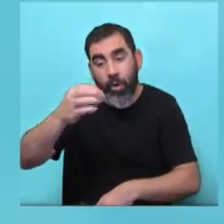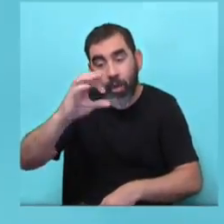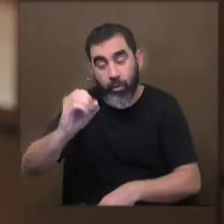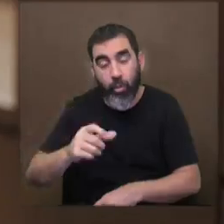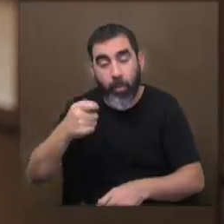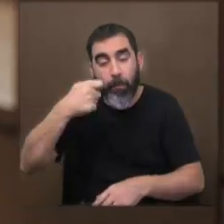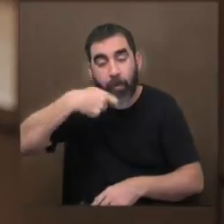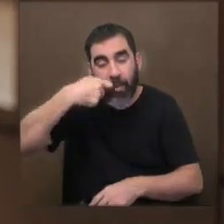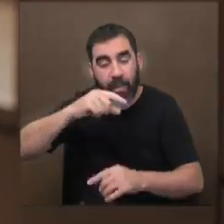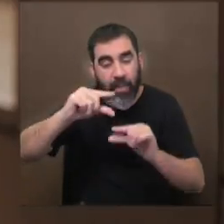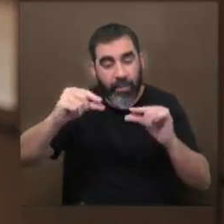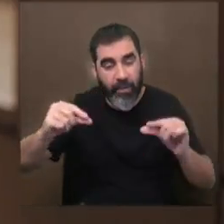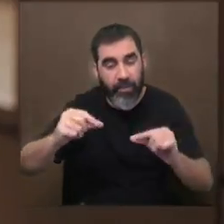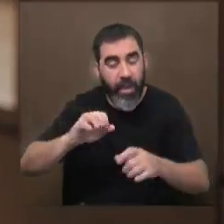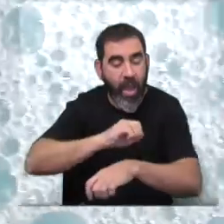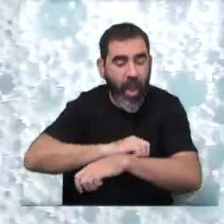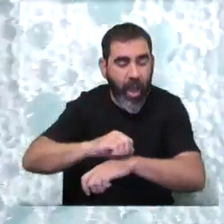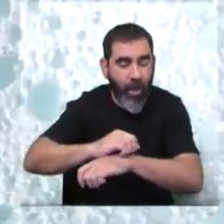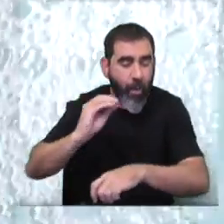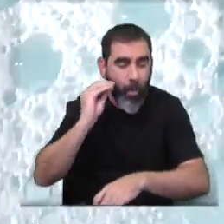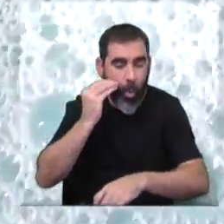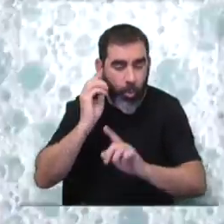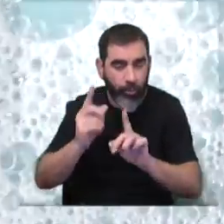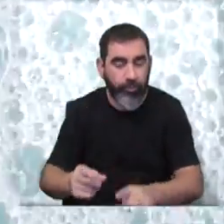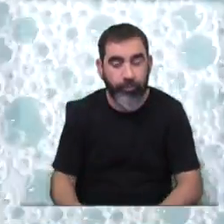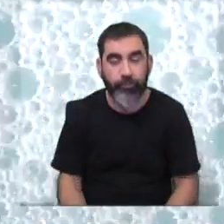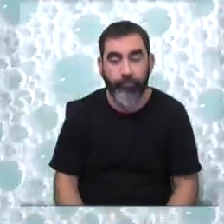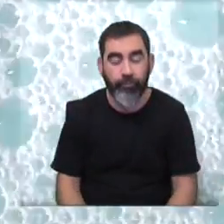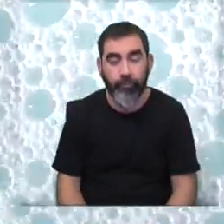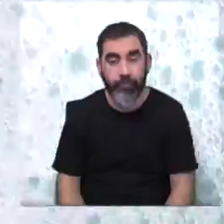algún otro, creo que era un jabón o un detergente.